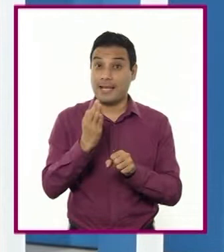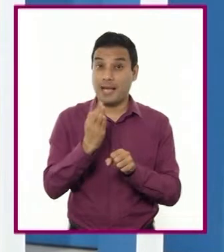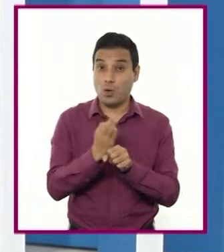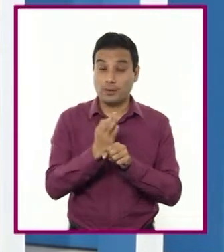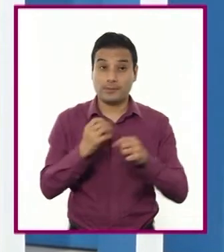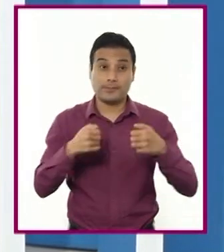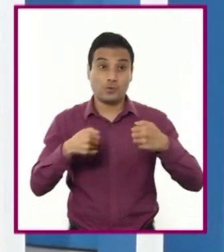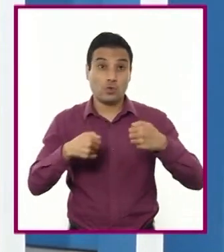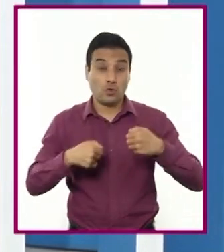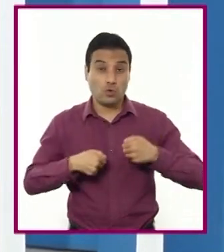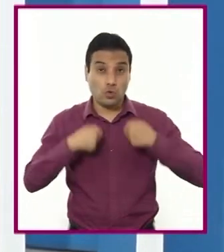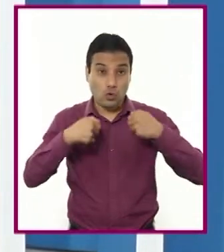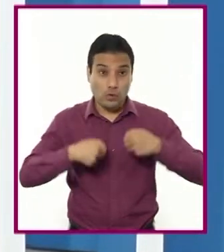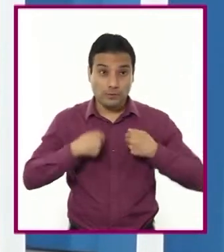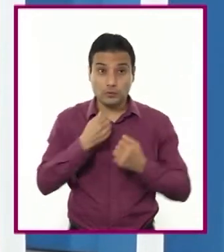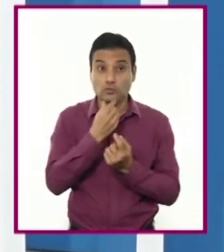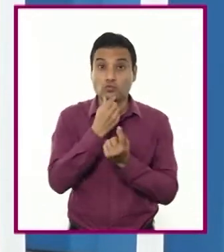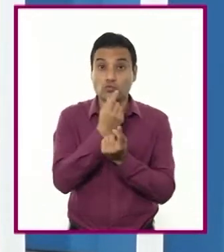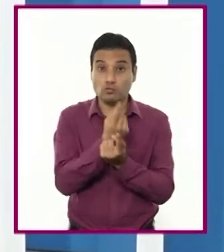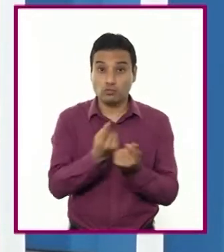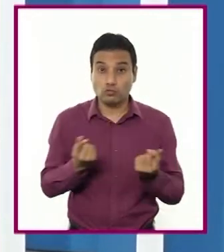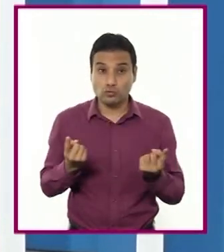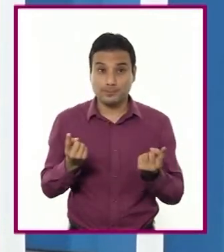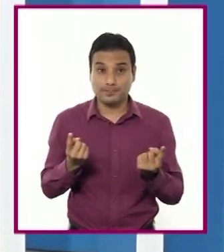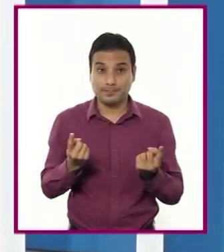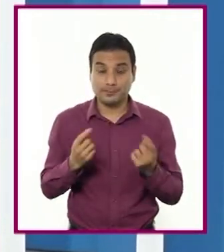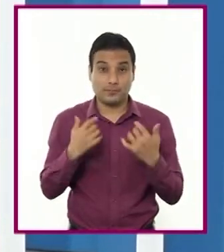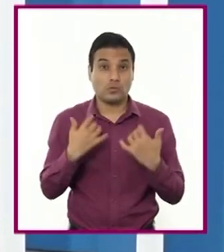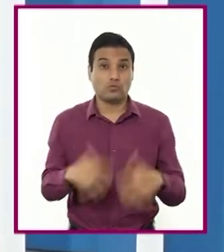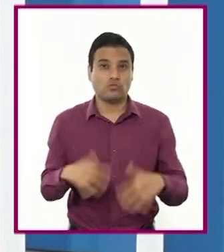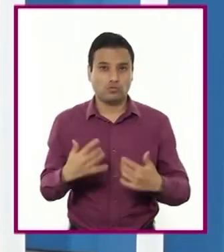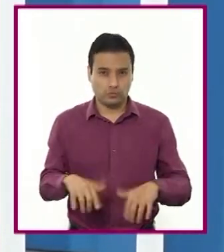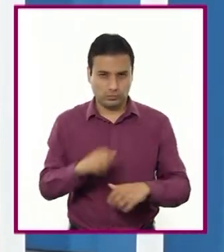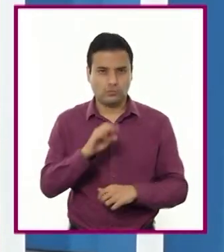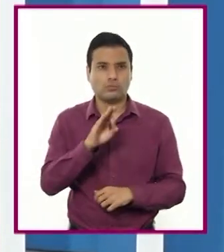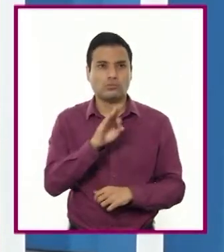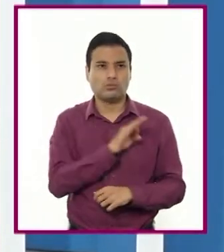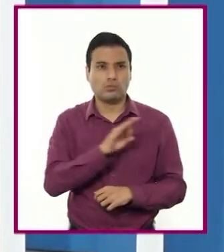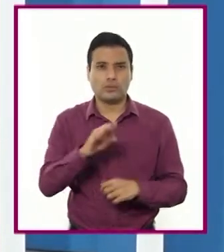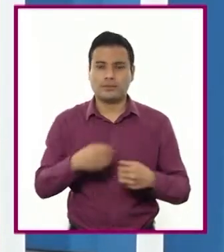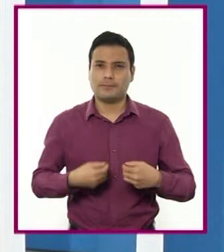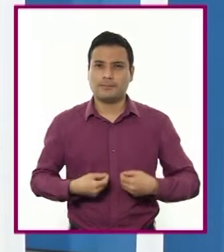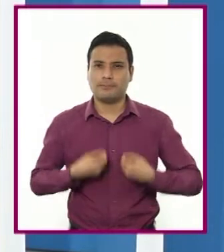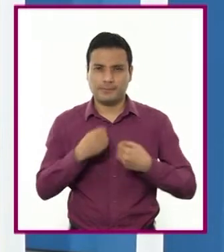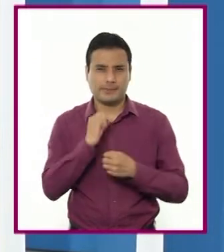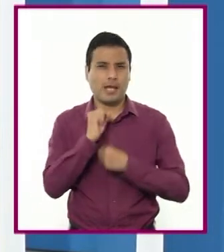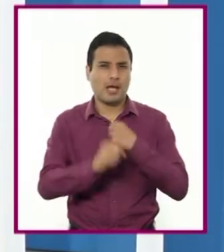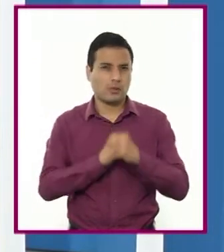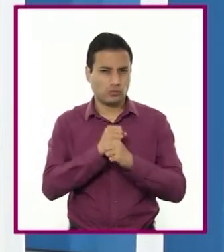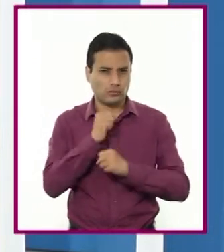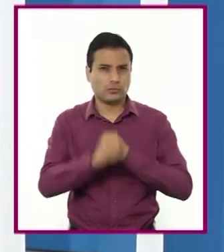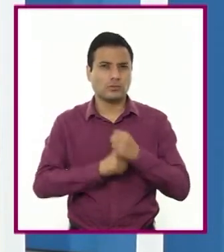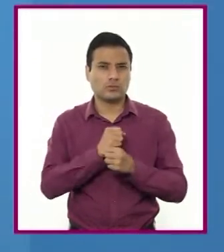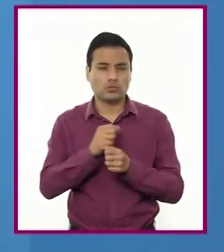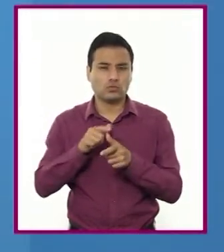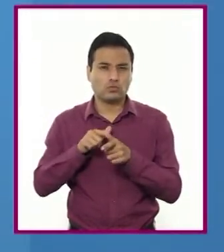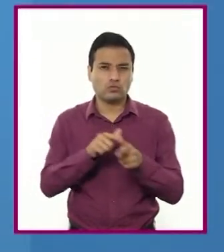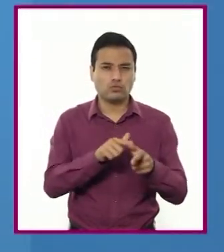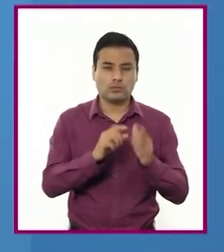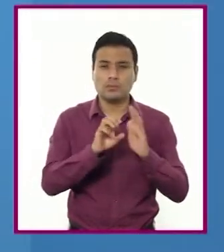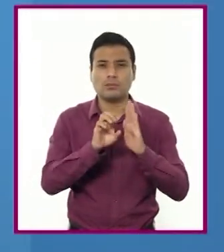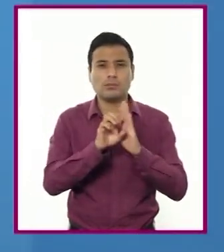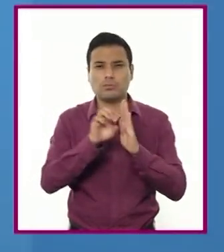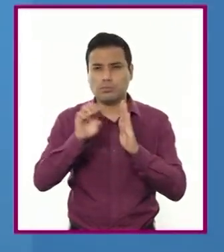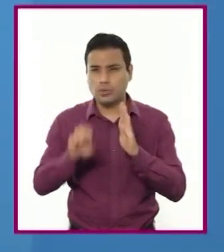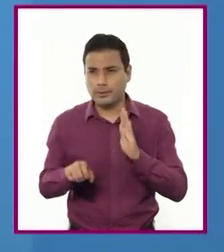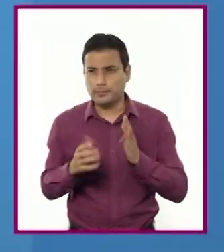adolescentes y jóvenes adultos y adultas son muy variables según el lugar del mundo del que se trate. Por ejemplo, la